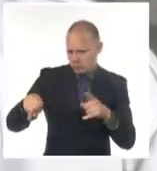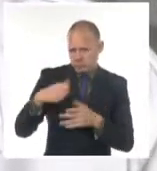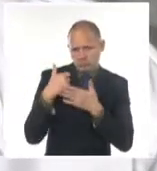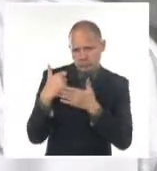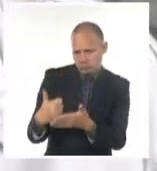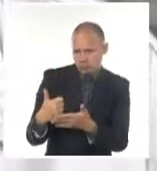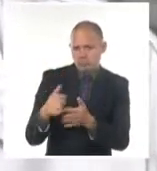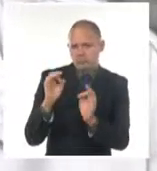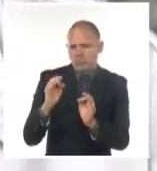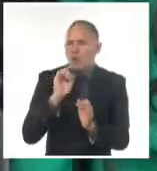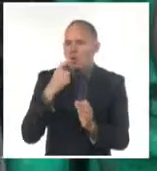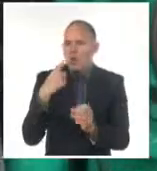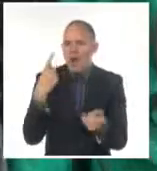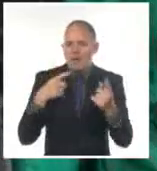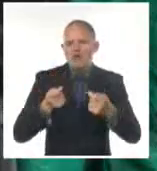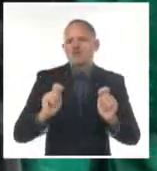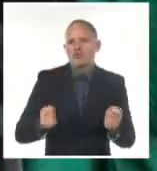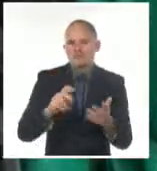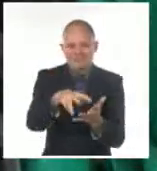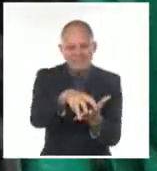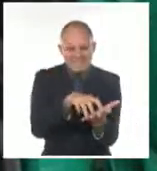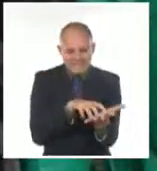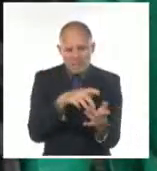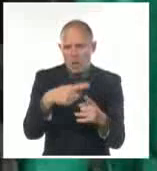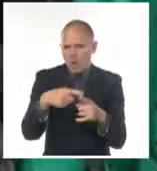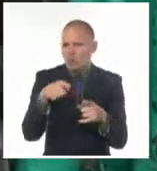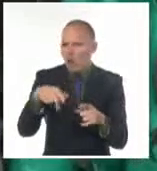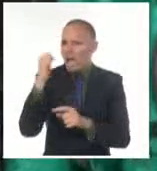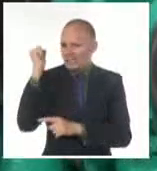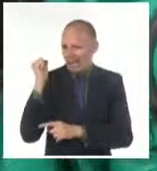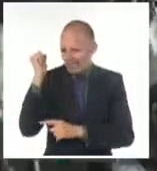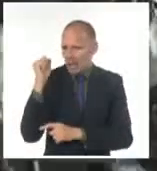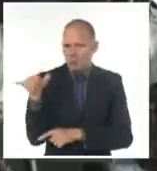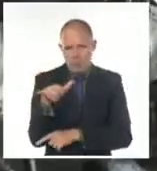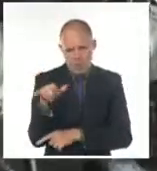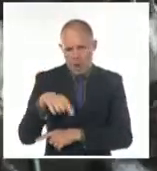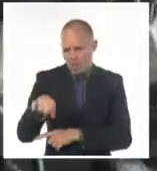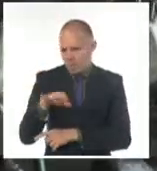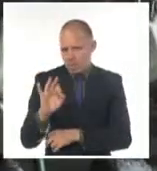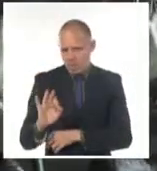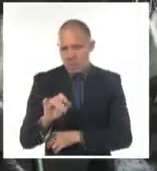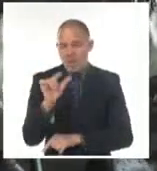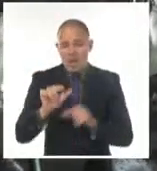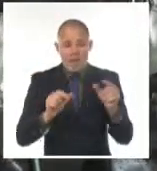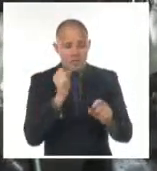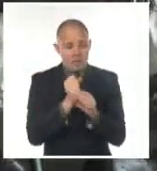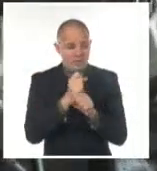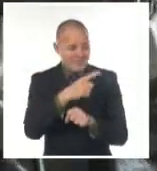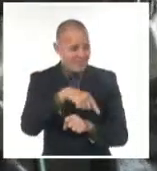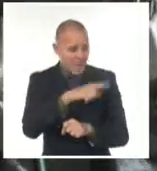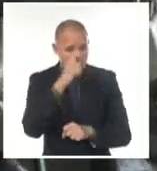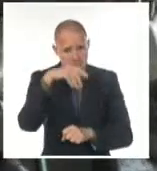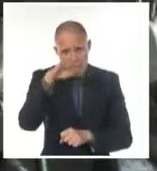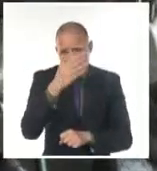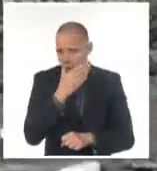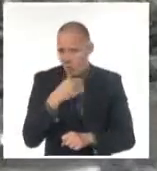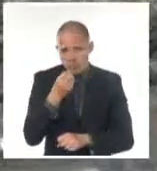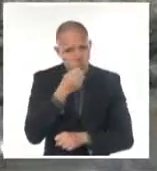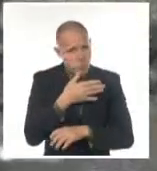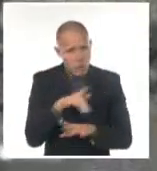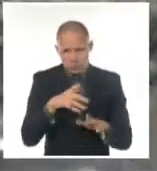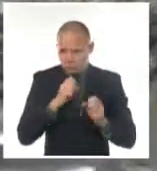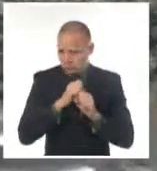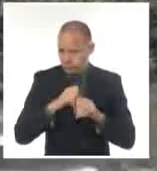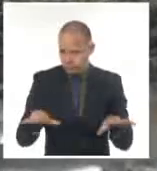con los araos, los tractores. Sus trabajadores, desde los más jóvenes hasta los cincuentenarios, no dejan caer la impronta de